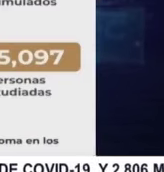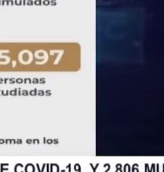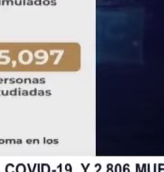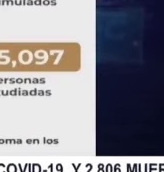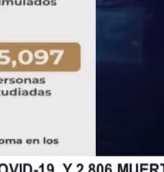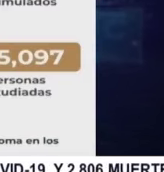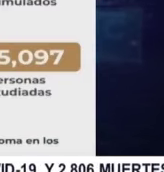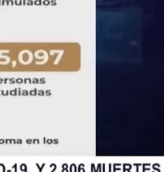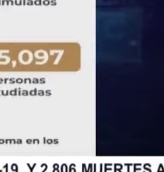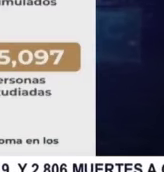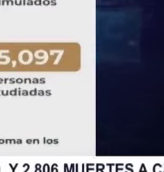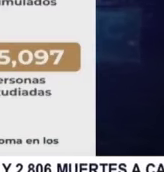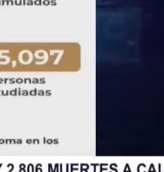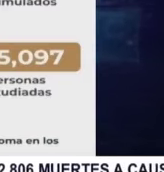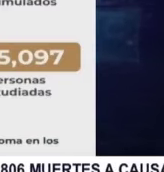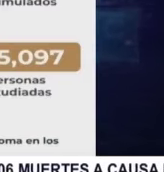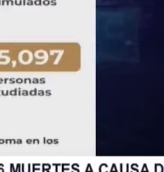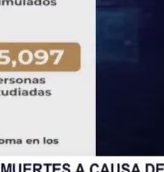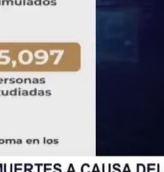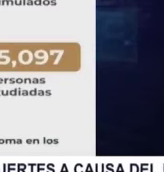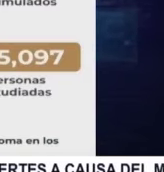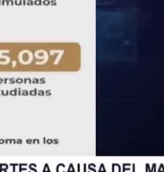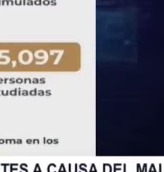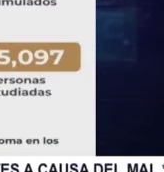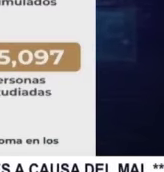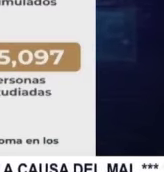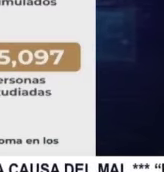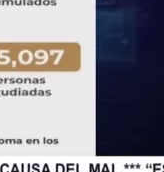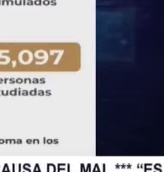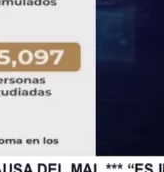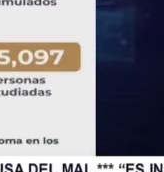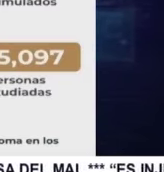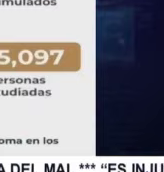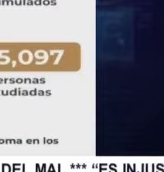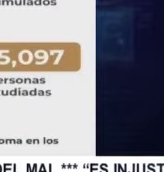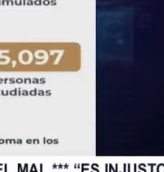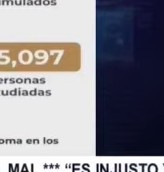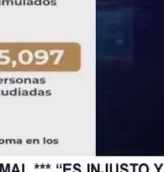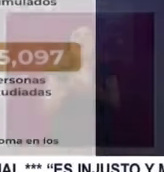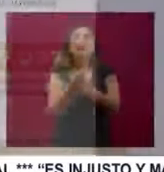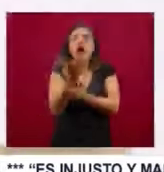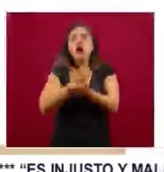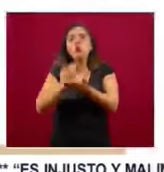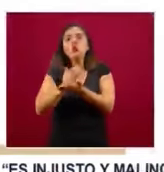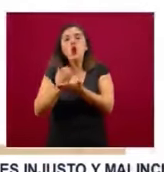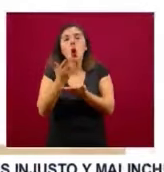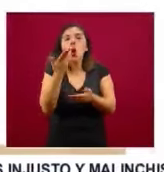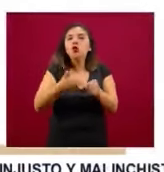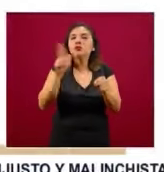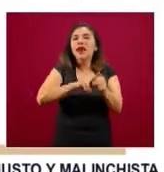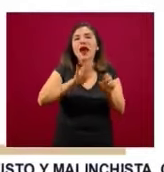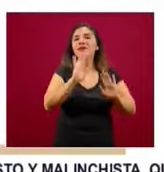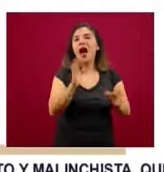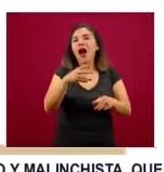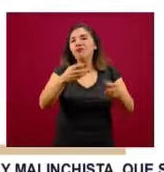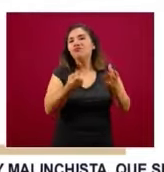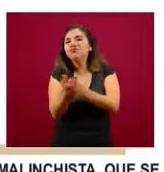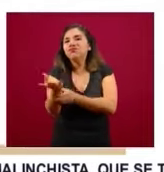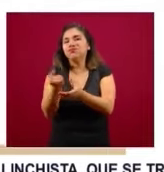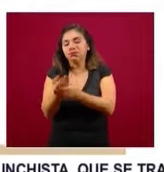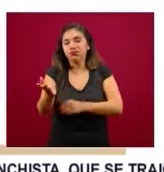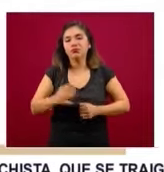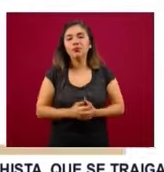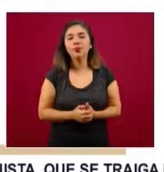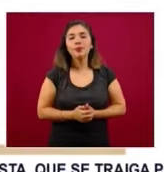desechado, conteo, en fin, como sea, conteos rápidos, independientemente del método de